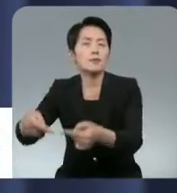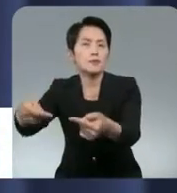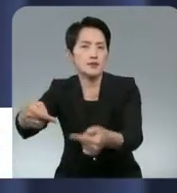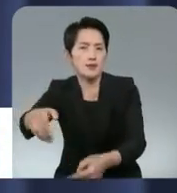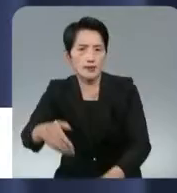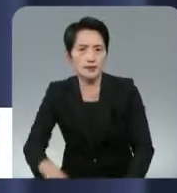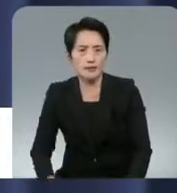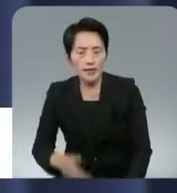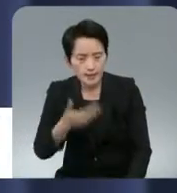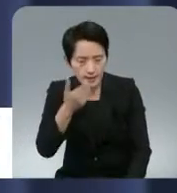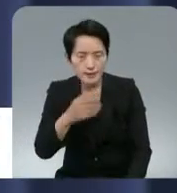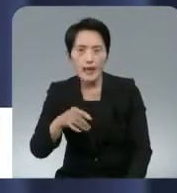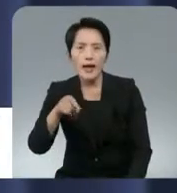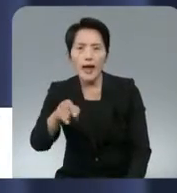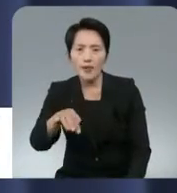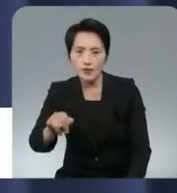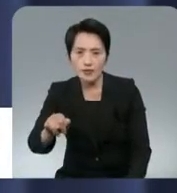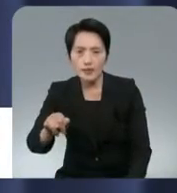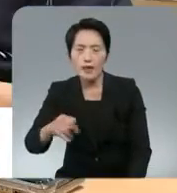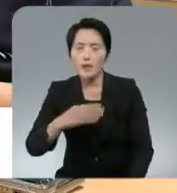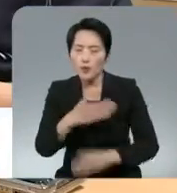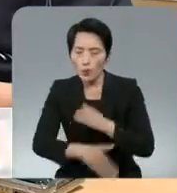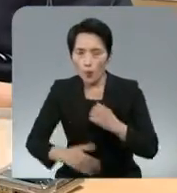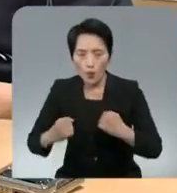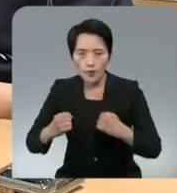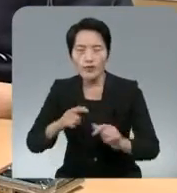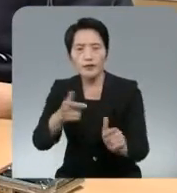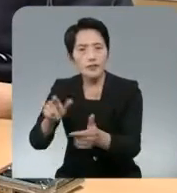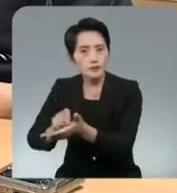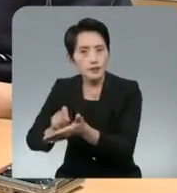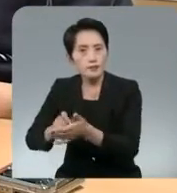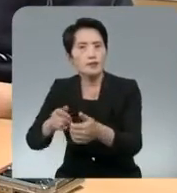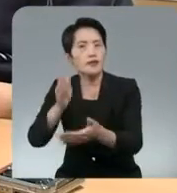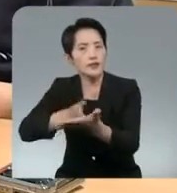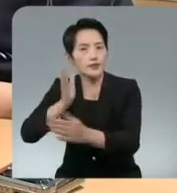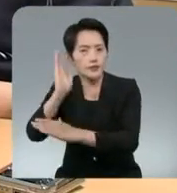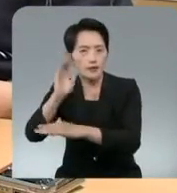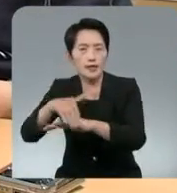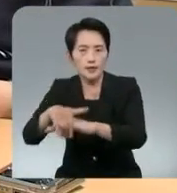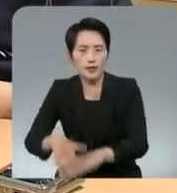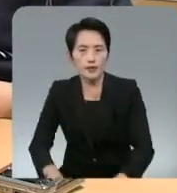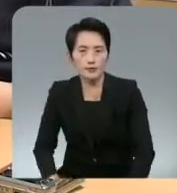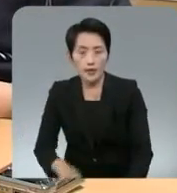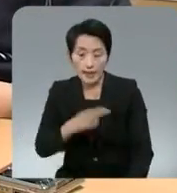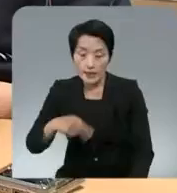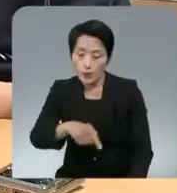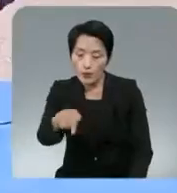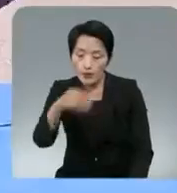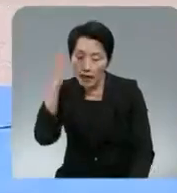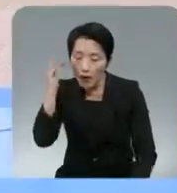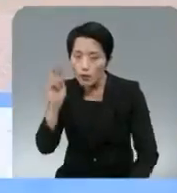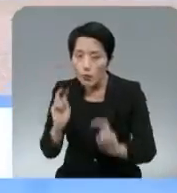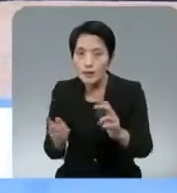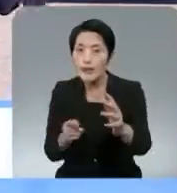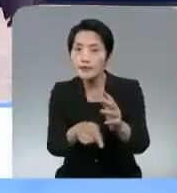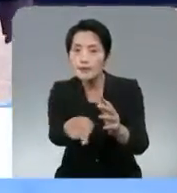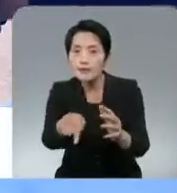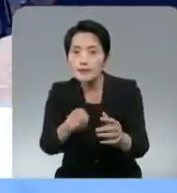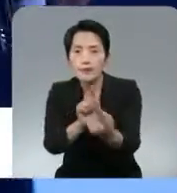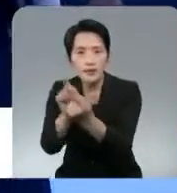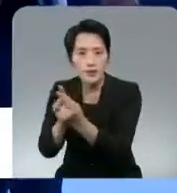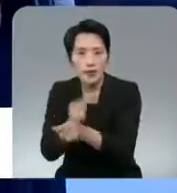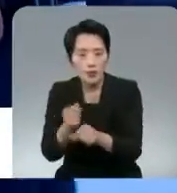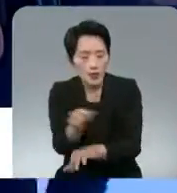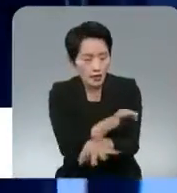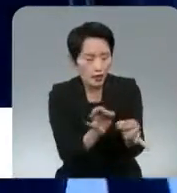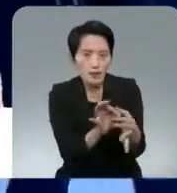seguridad y salud también aprovechará su visita para reunirse e intercambiar opiniones con los empresarios surcoreanos que hacen negocios